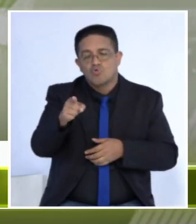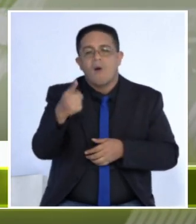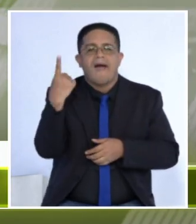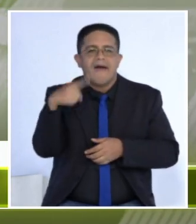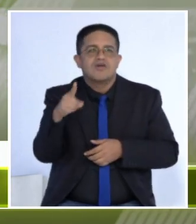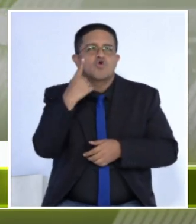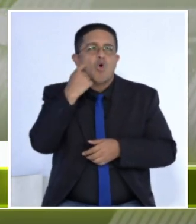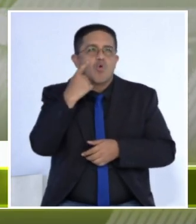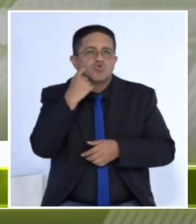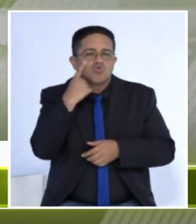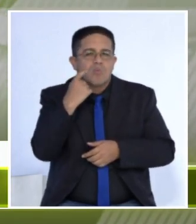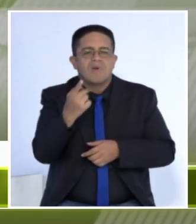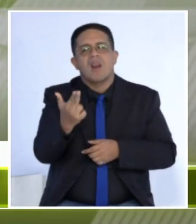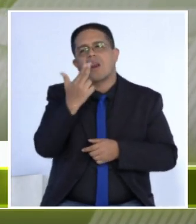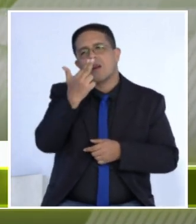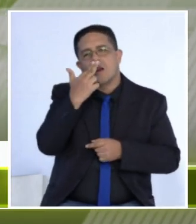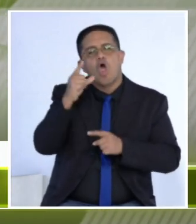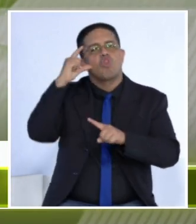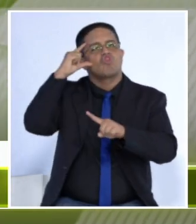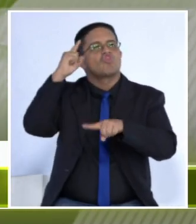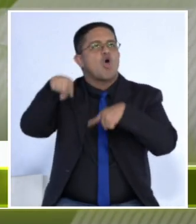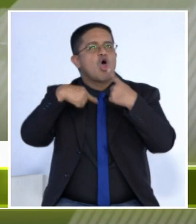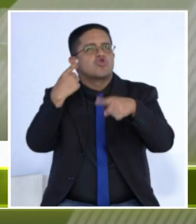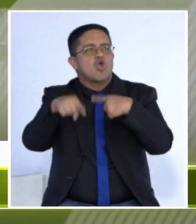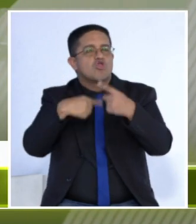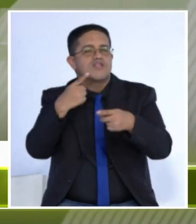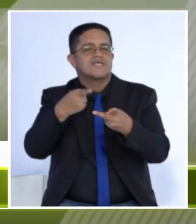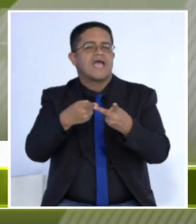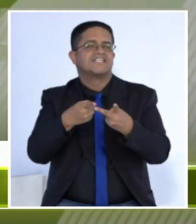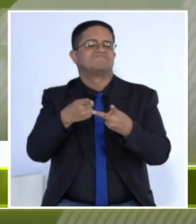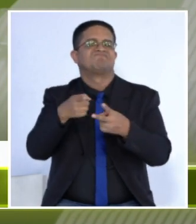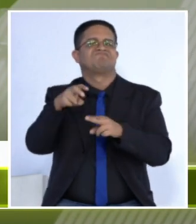tabáquico acentuado, si además de eso, sedentarismo,